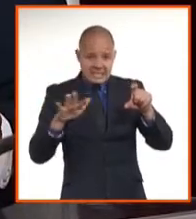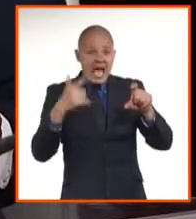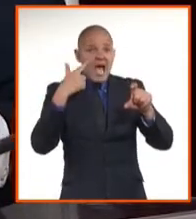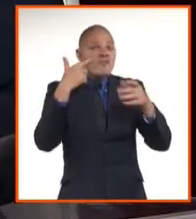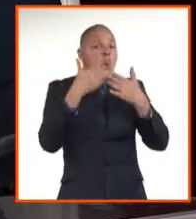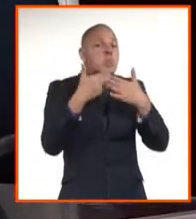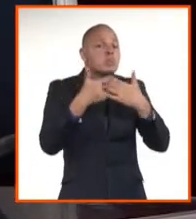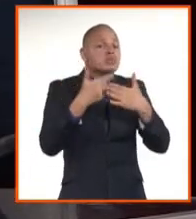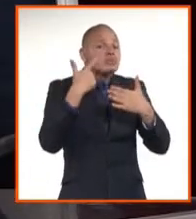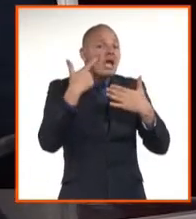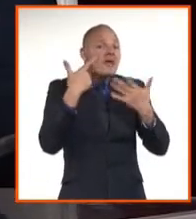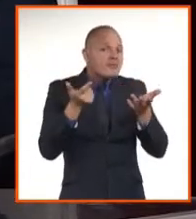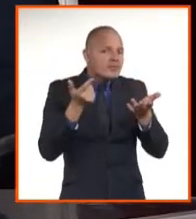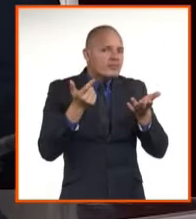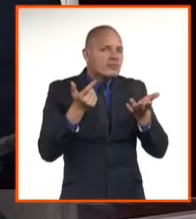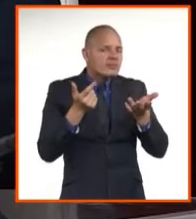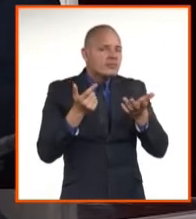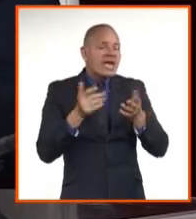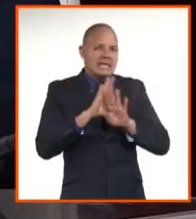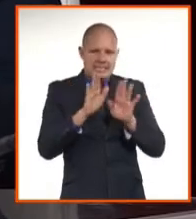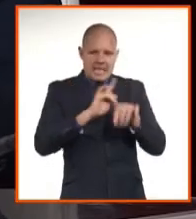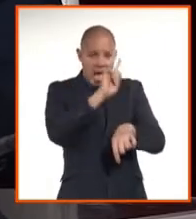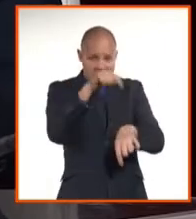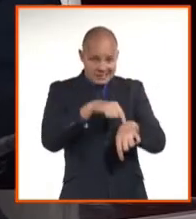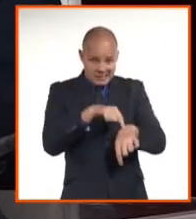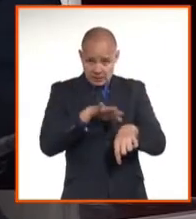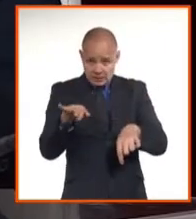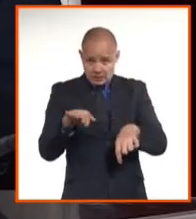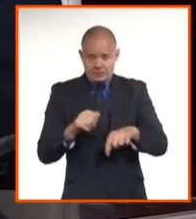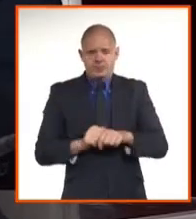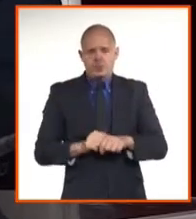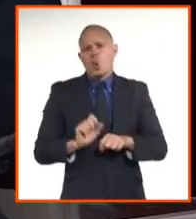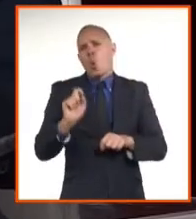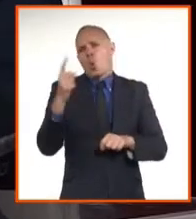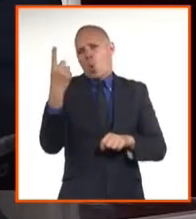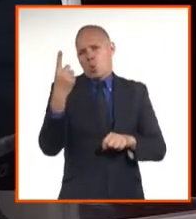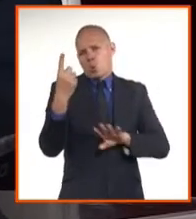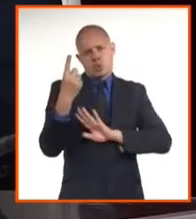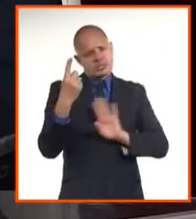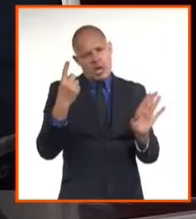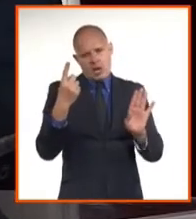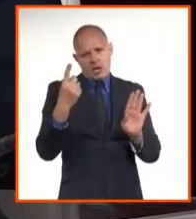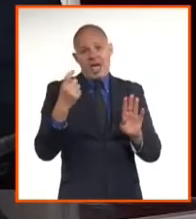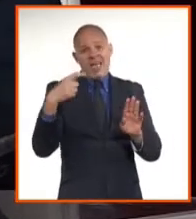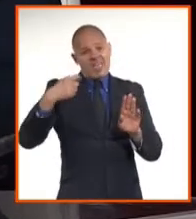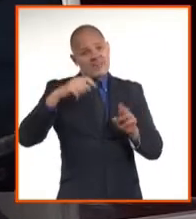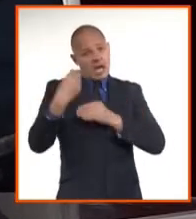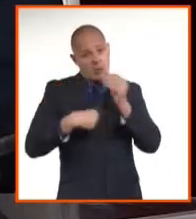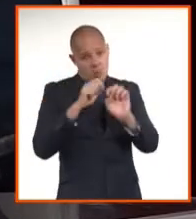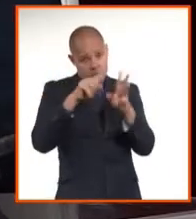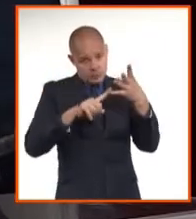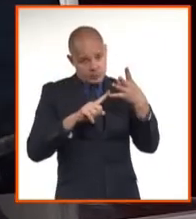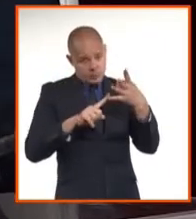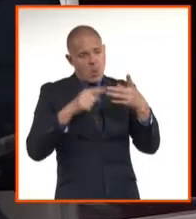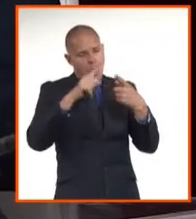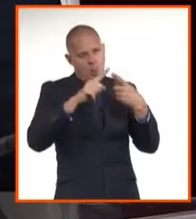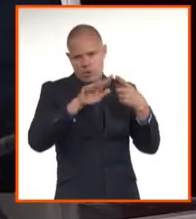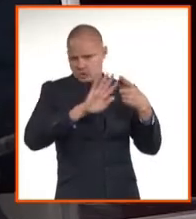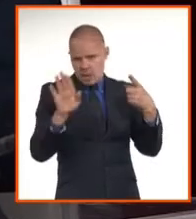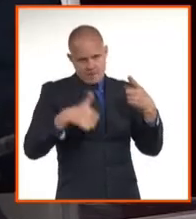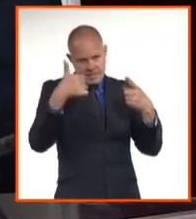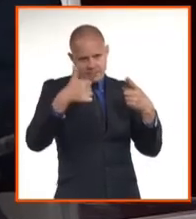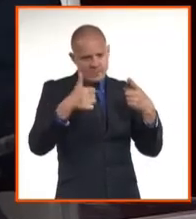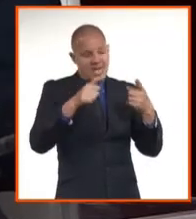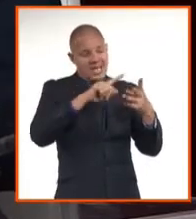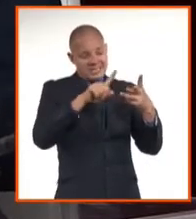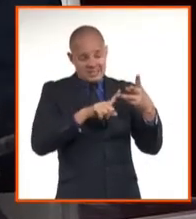dentro de la propia caldera. En este minuto ya hay un tubo soldado completamente y controlado. Y los otros tres ya